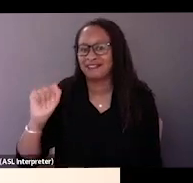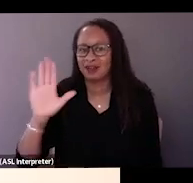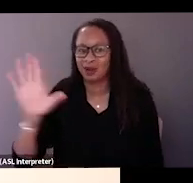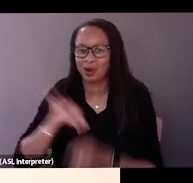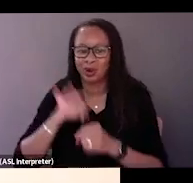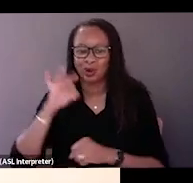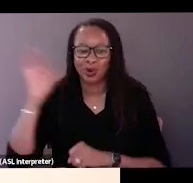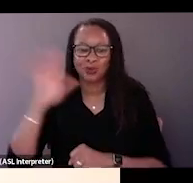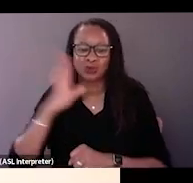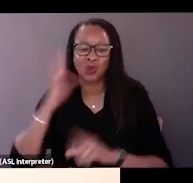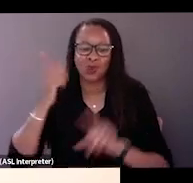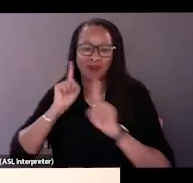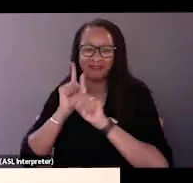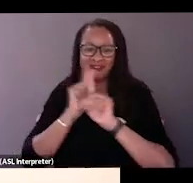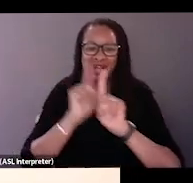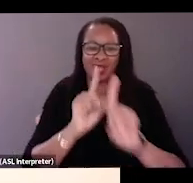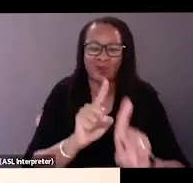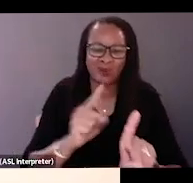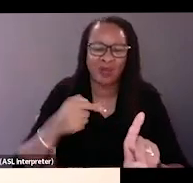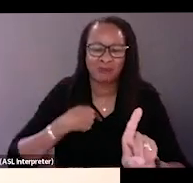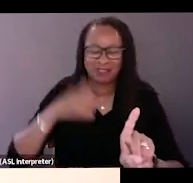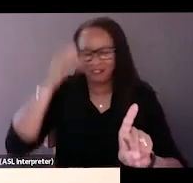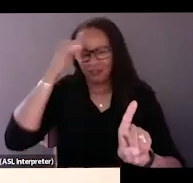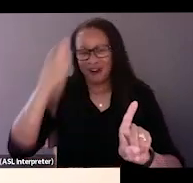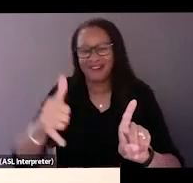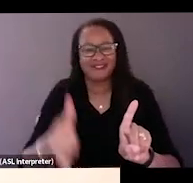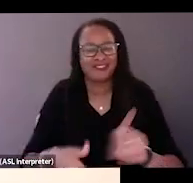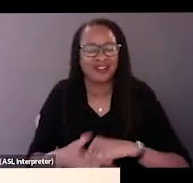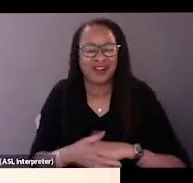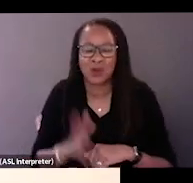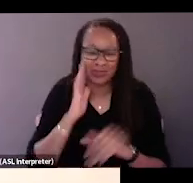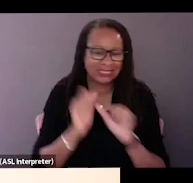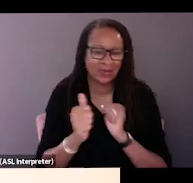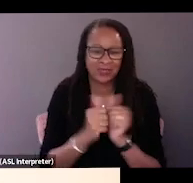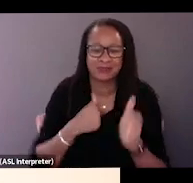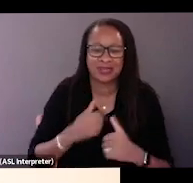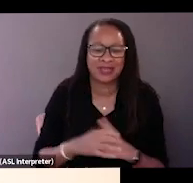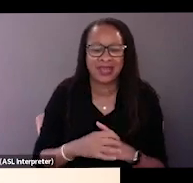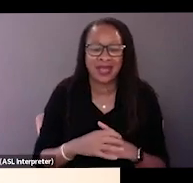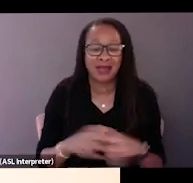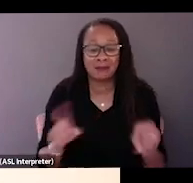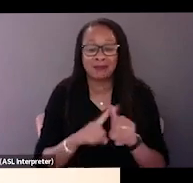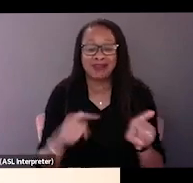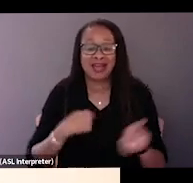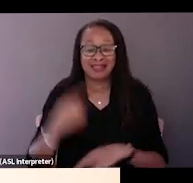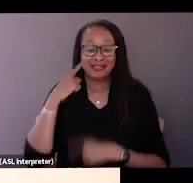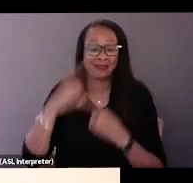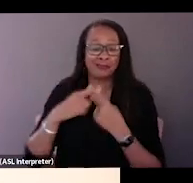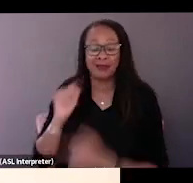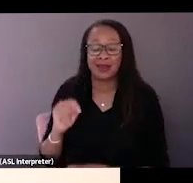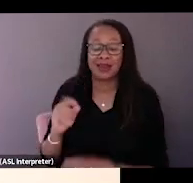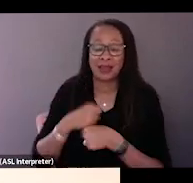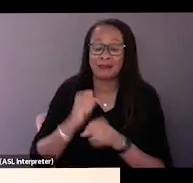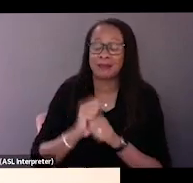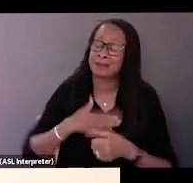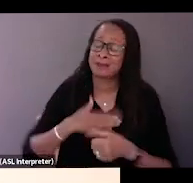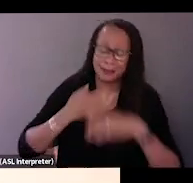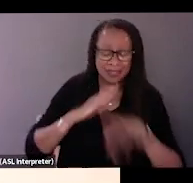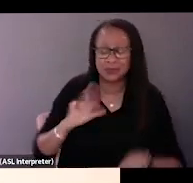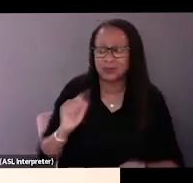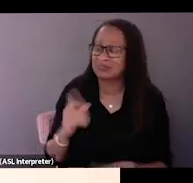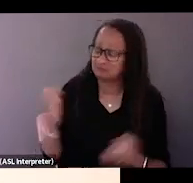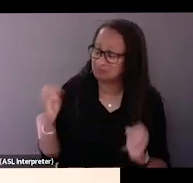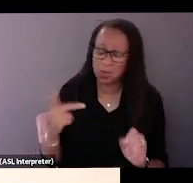y yo trato de pensar, de estar bien con esto y de pensar que ella hubiera estado feliz con que yo hubiera hecho